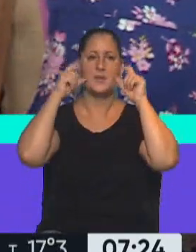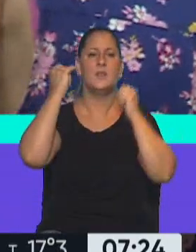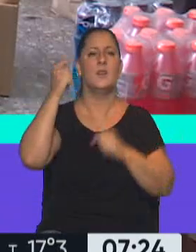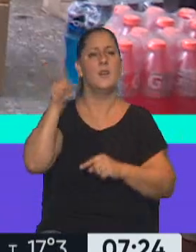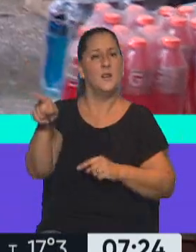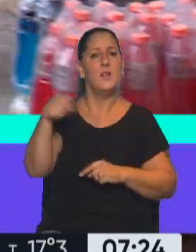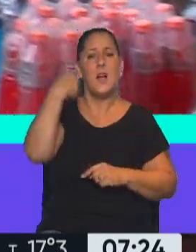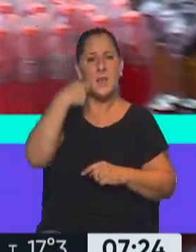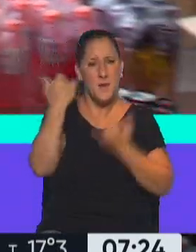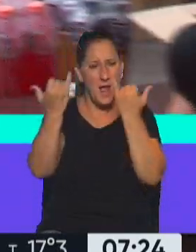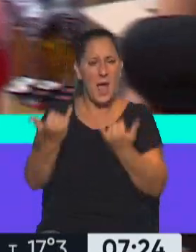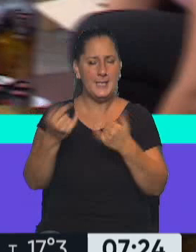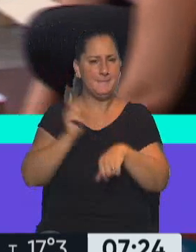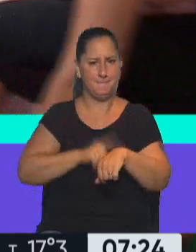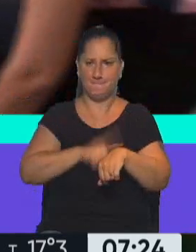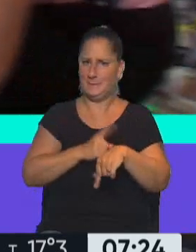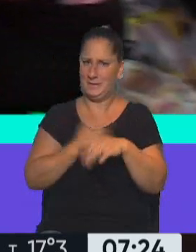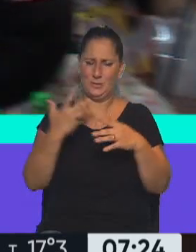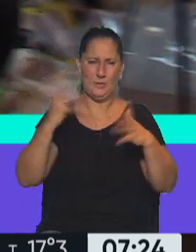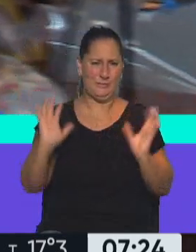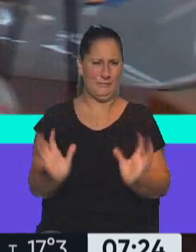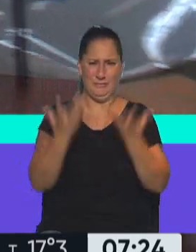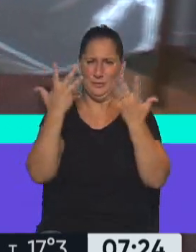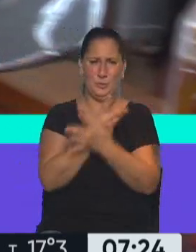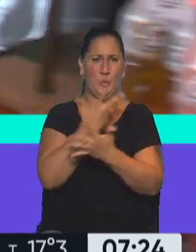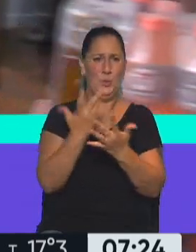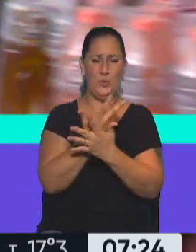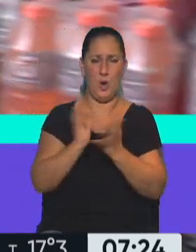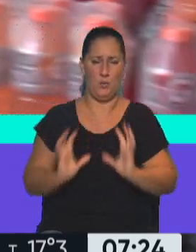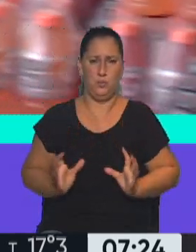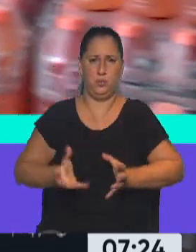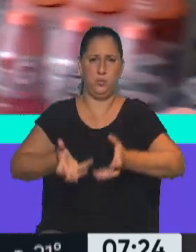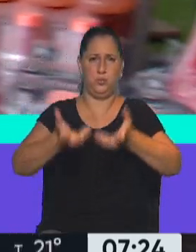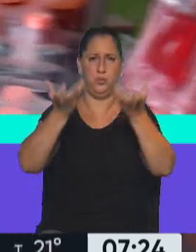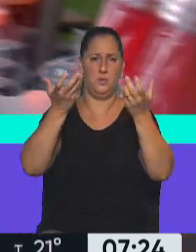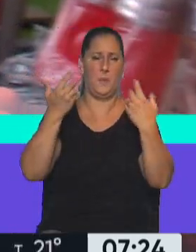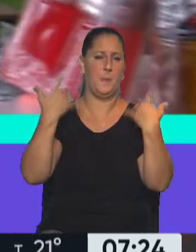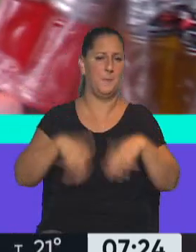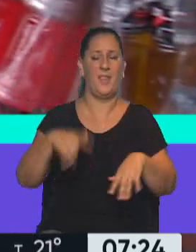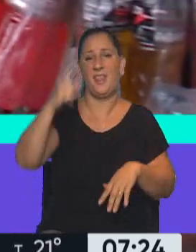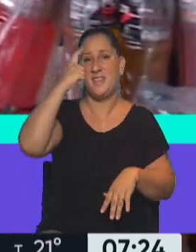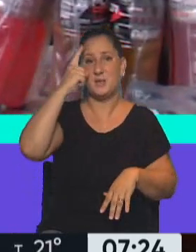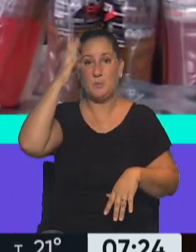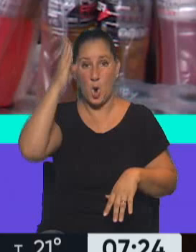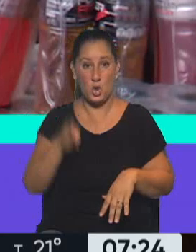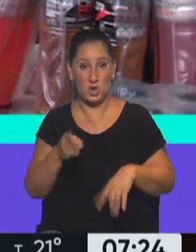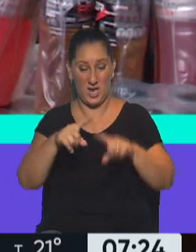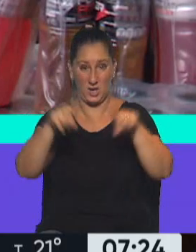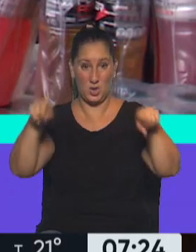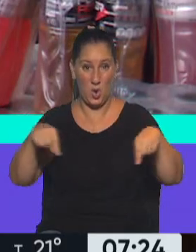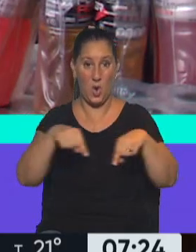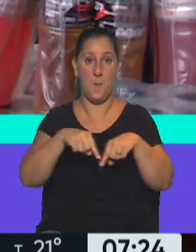animales que están sufriendo estos incendios que ya prendieron fuego al más del 10% de